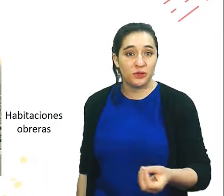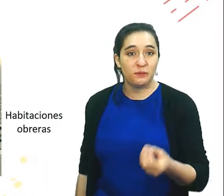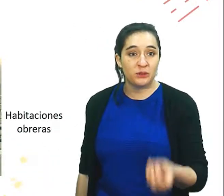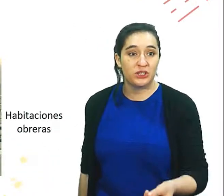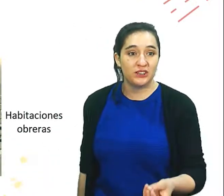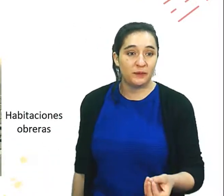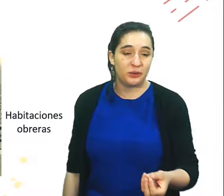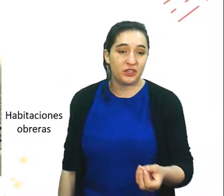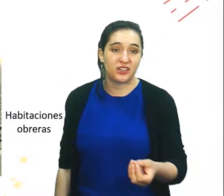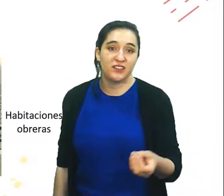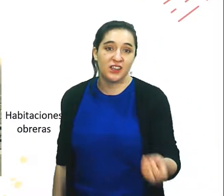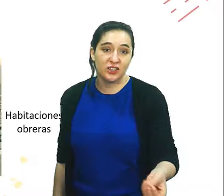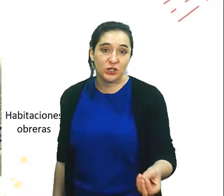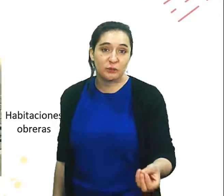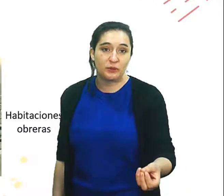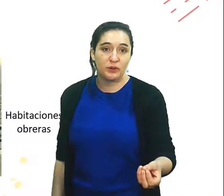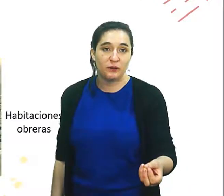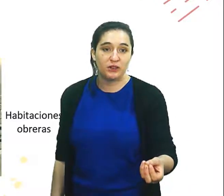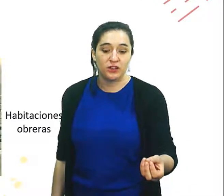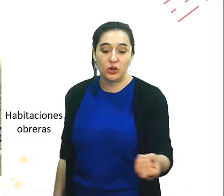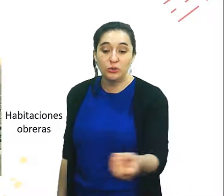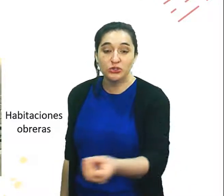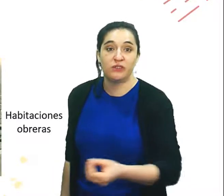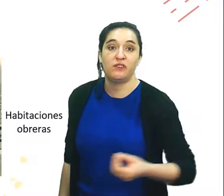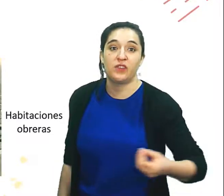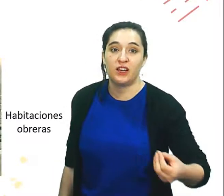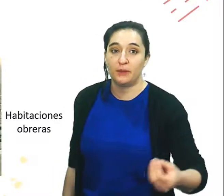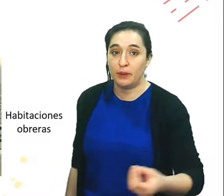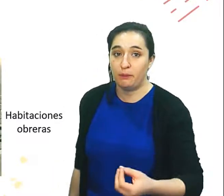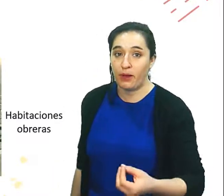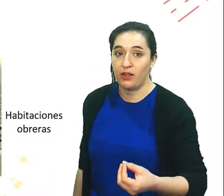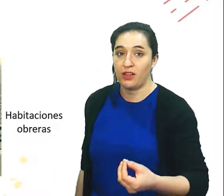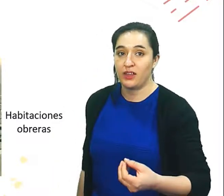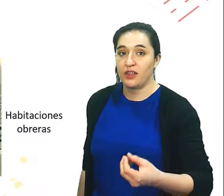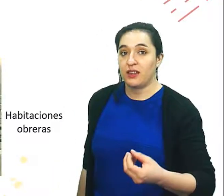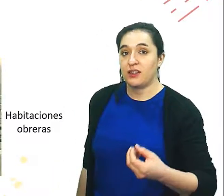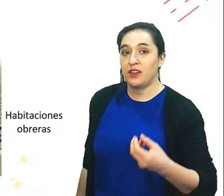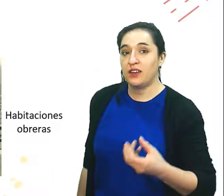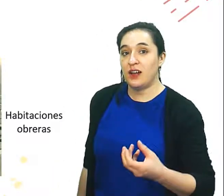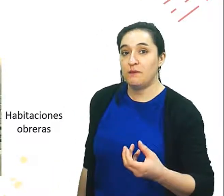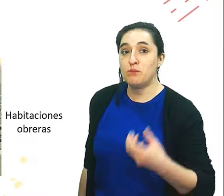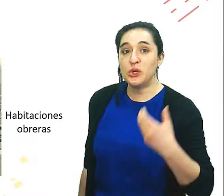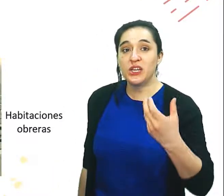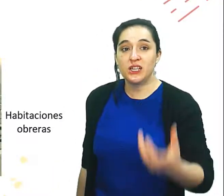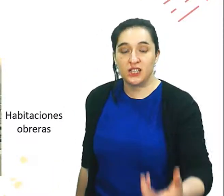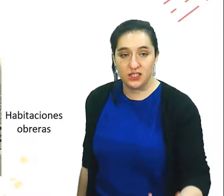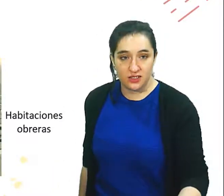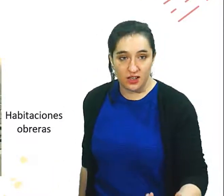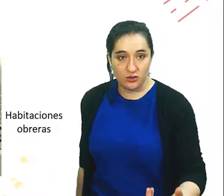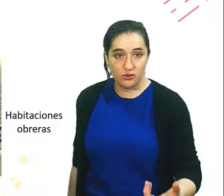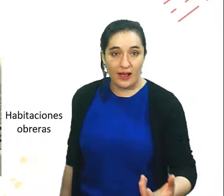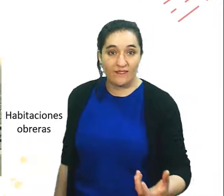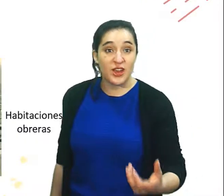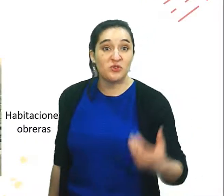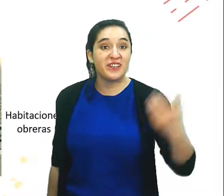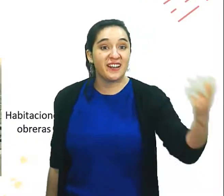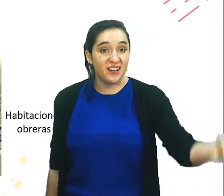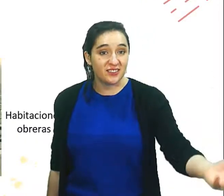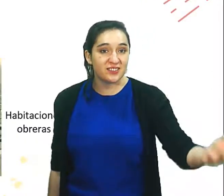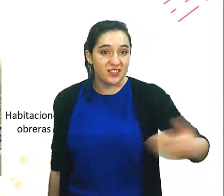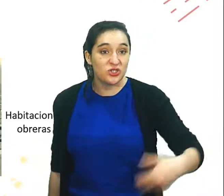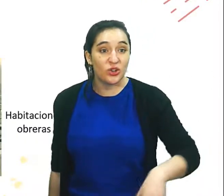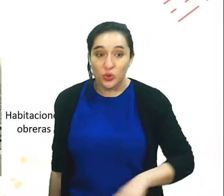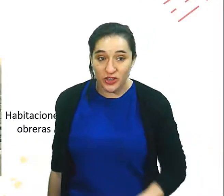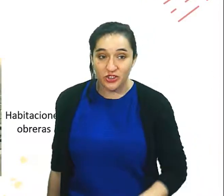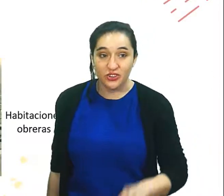elementos súper importantes porque a través de esto podemos aprender cómo se vivía en La Pampa, que era muy jerarquizado, había un